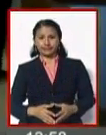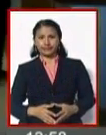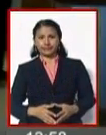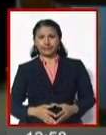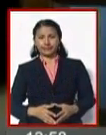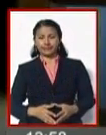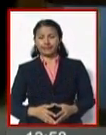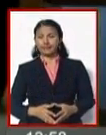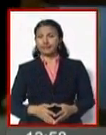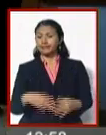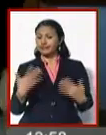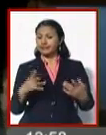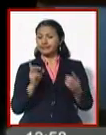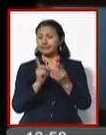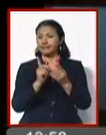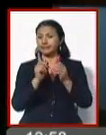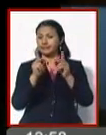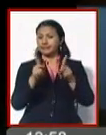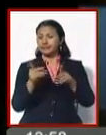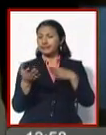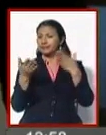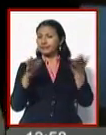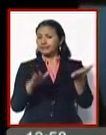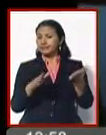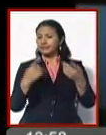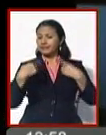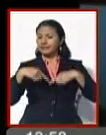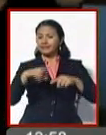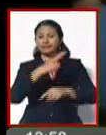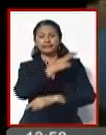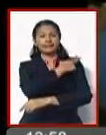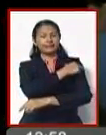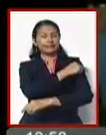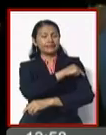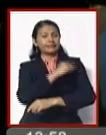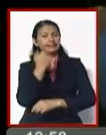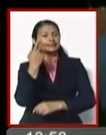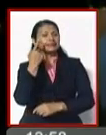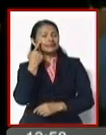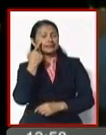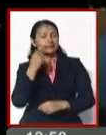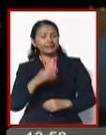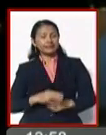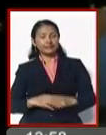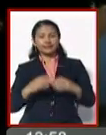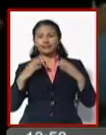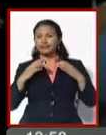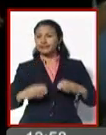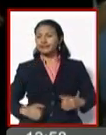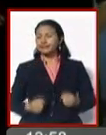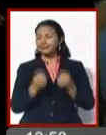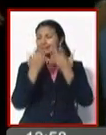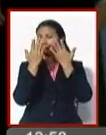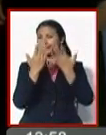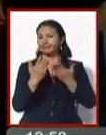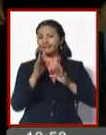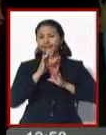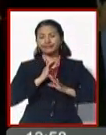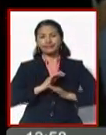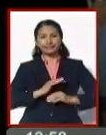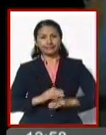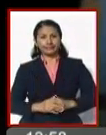Hola, Melek. Hallaron un cadáver. Estoy yendo al hospital con Gulsum para el reconocimiento. Es terrible. Está bien,